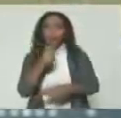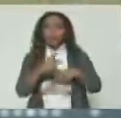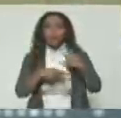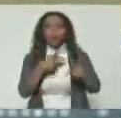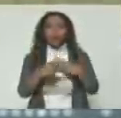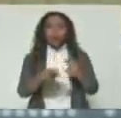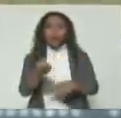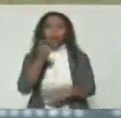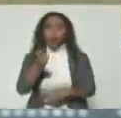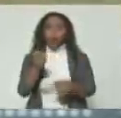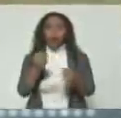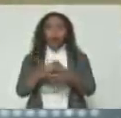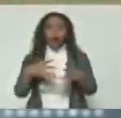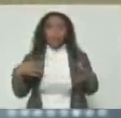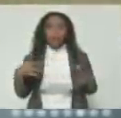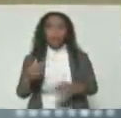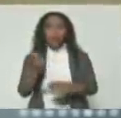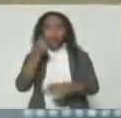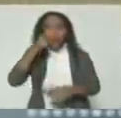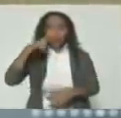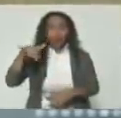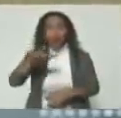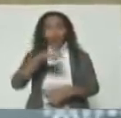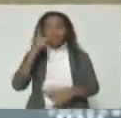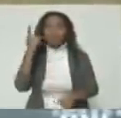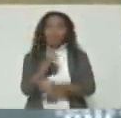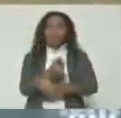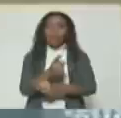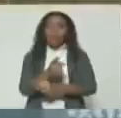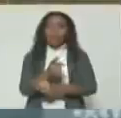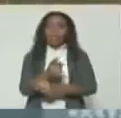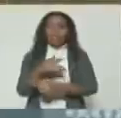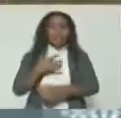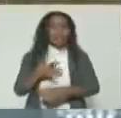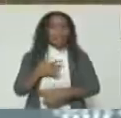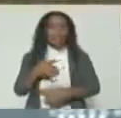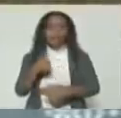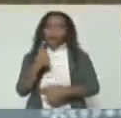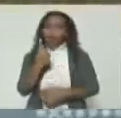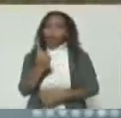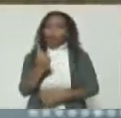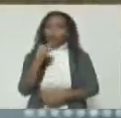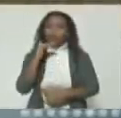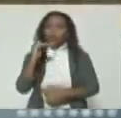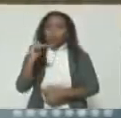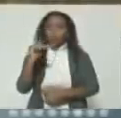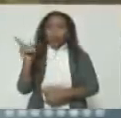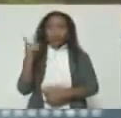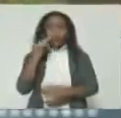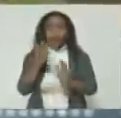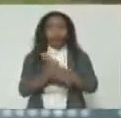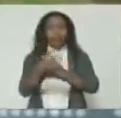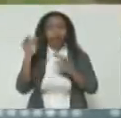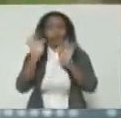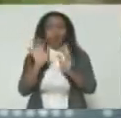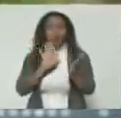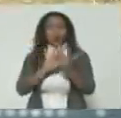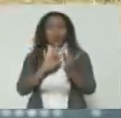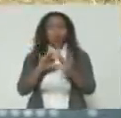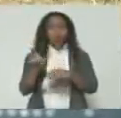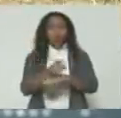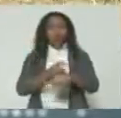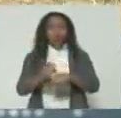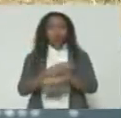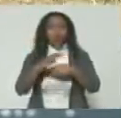ningún campo, en ningún pueblo debe sentirse huérfano y solo. Debe tener la forma de conectarse con el